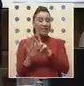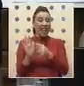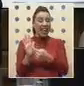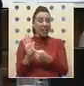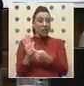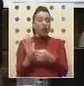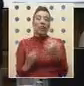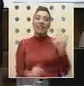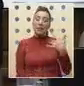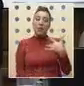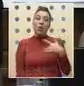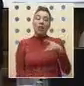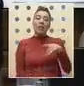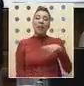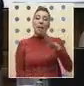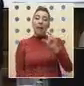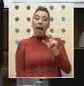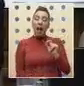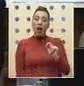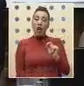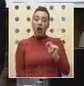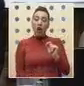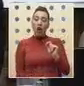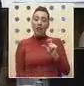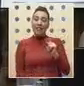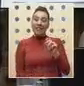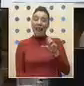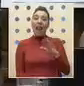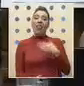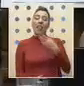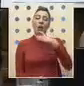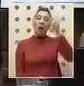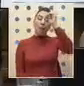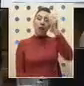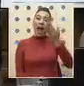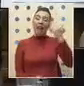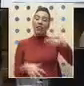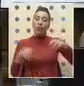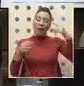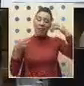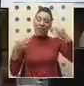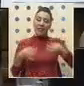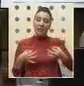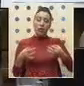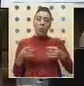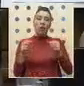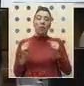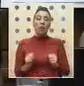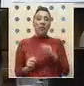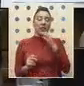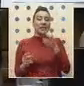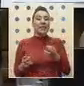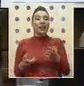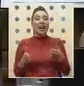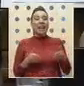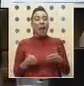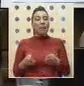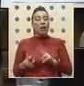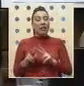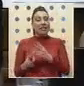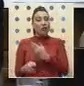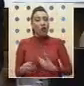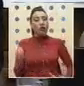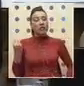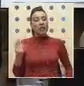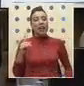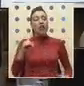importante tener la opinión. Tener la opinión antes de tomar una decisión. Y esa decisión puede reafirmar que el camino que está tomando el gobierno es